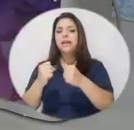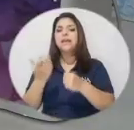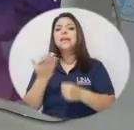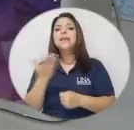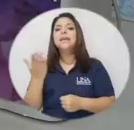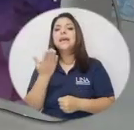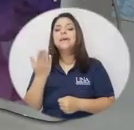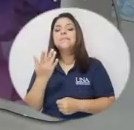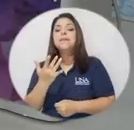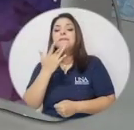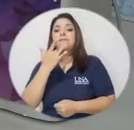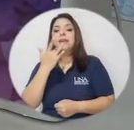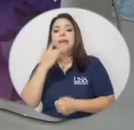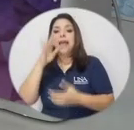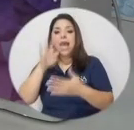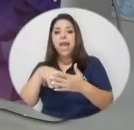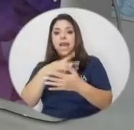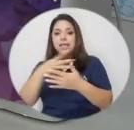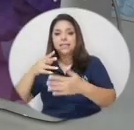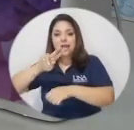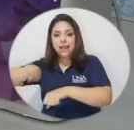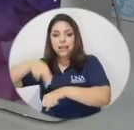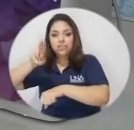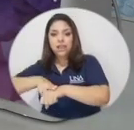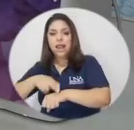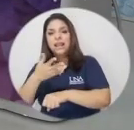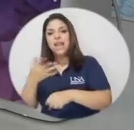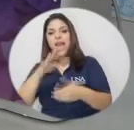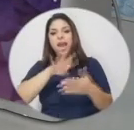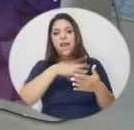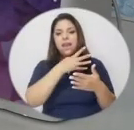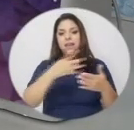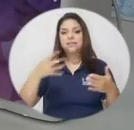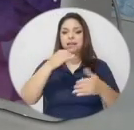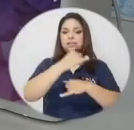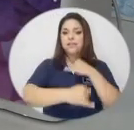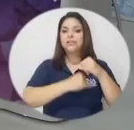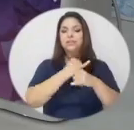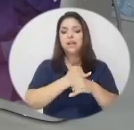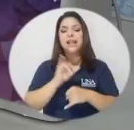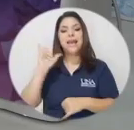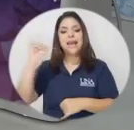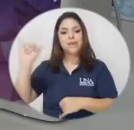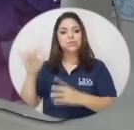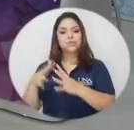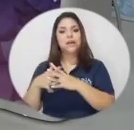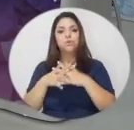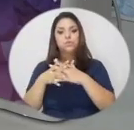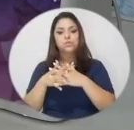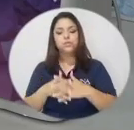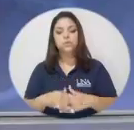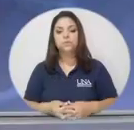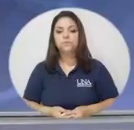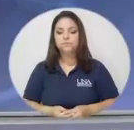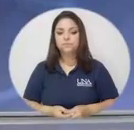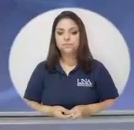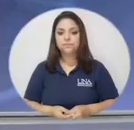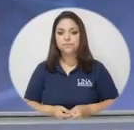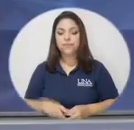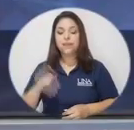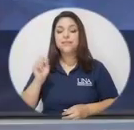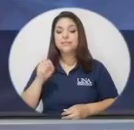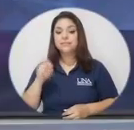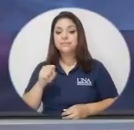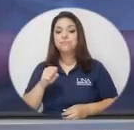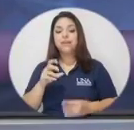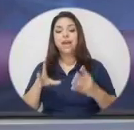es definido tanto por la agenda internacional. Esos son los Estados Unidos. Sí, y además